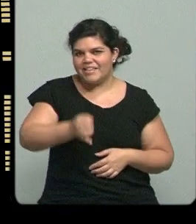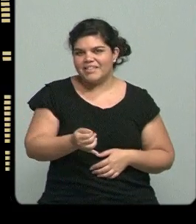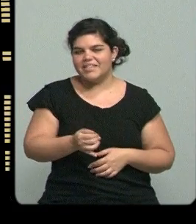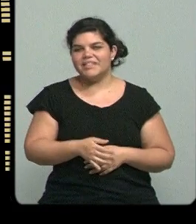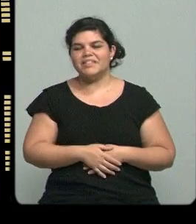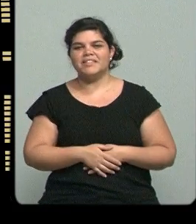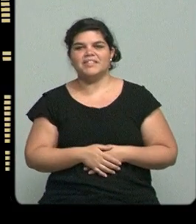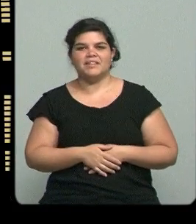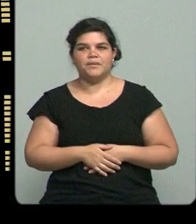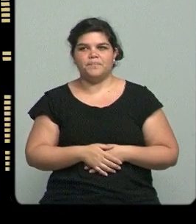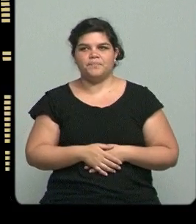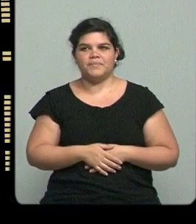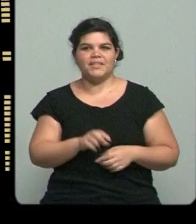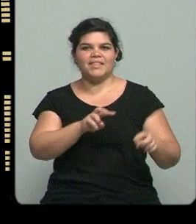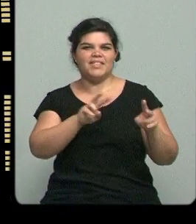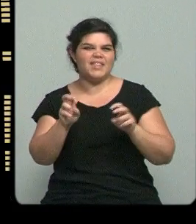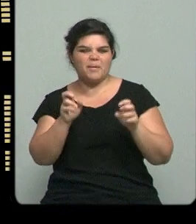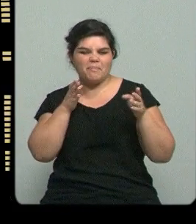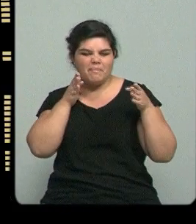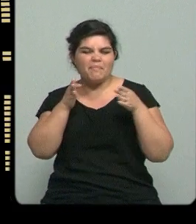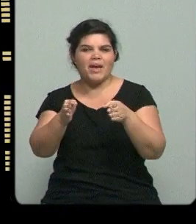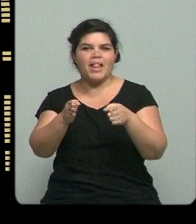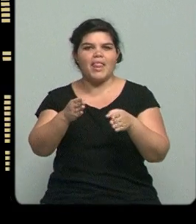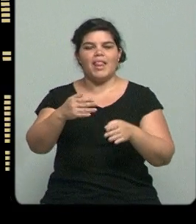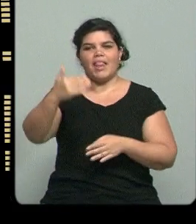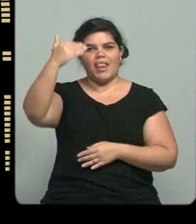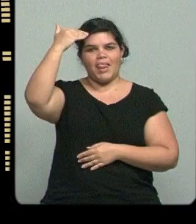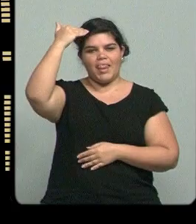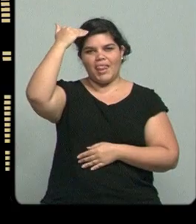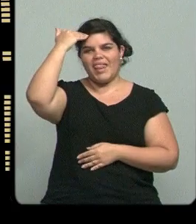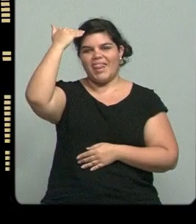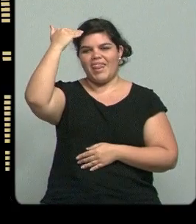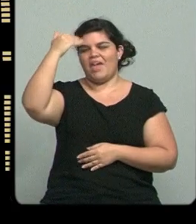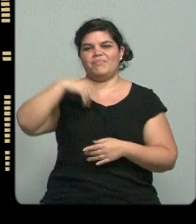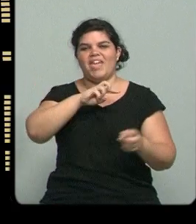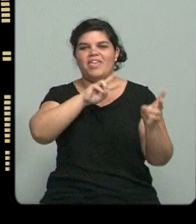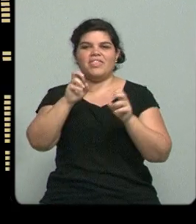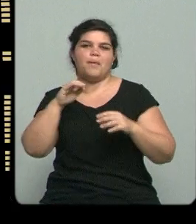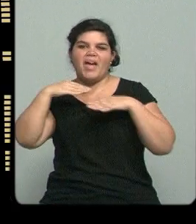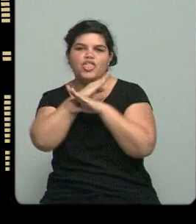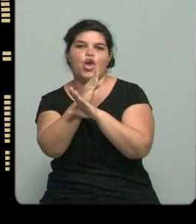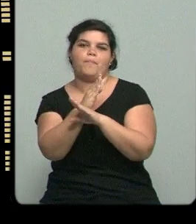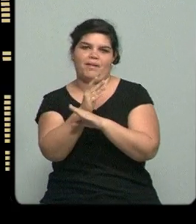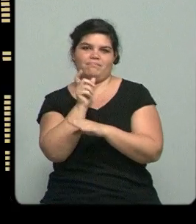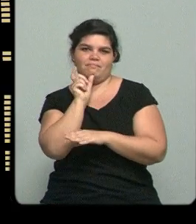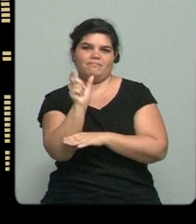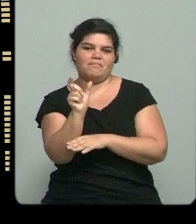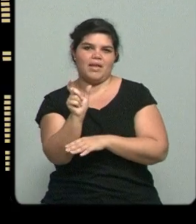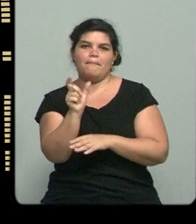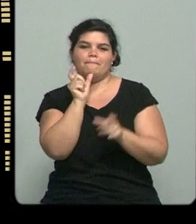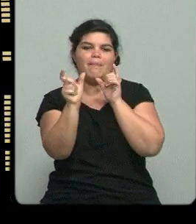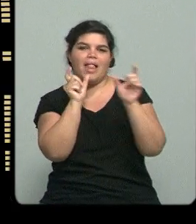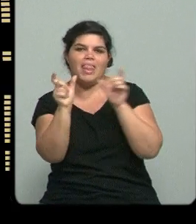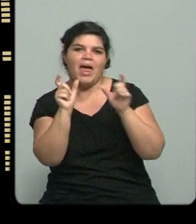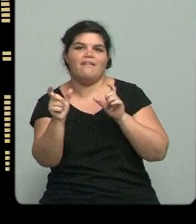que es el lenguaje básico y funcional de inglés, Qué bien. Así que, bueno, ya el cuatrimestre